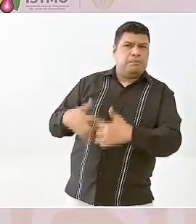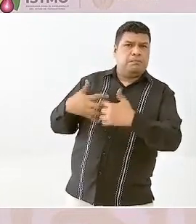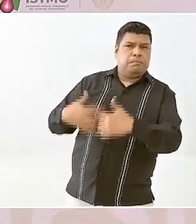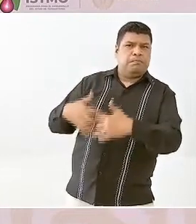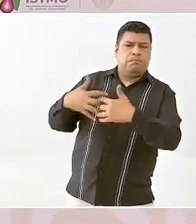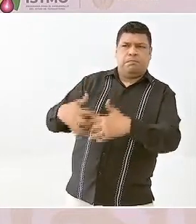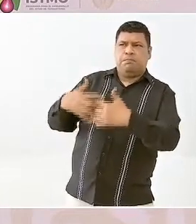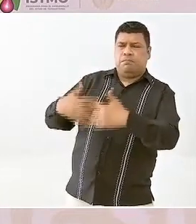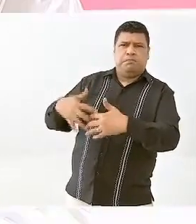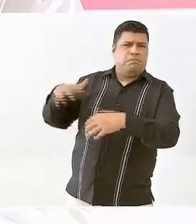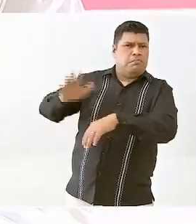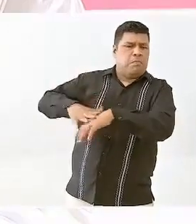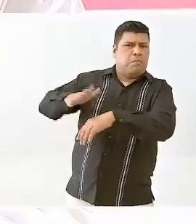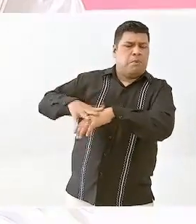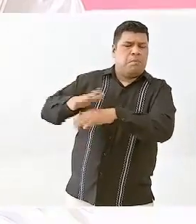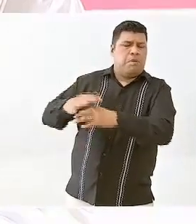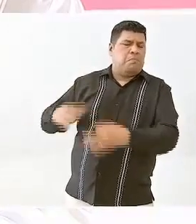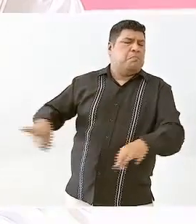del mundo.